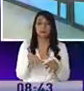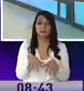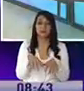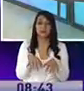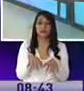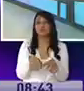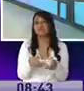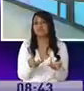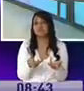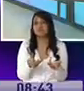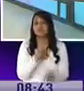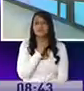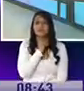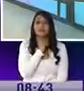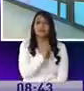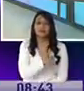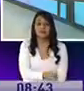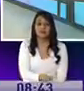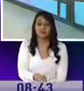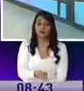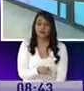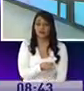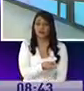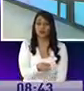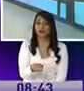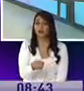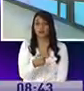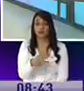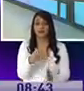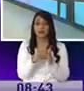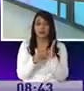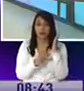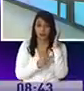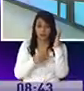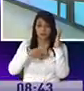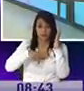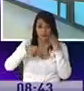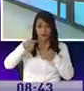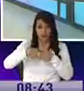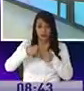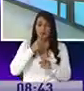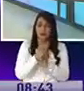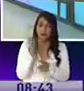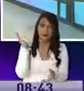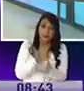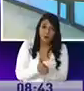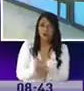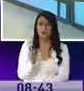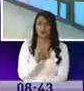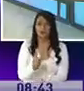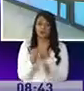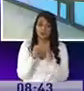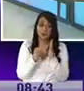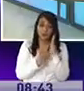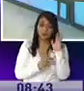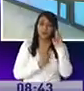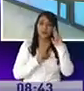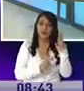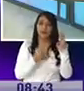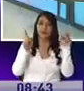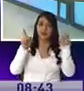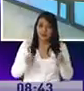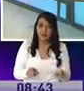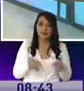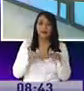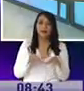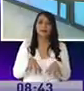Ali que no tenía lo que marca la normativa hay una normativa no por molestar hemos dicho Usted tiene que llevarle